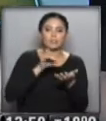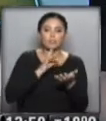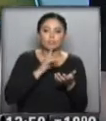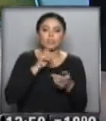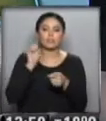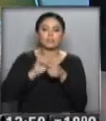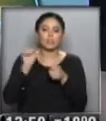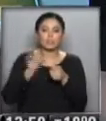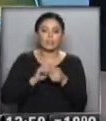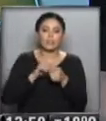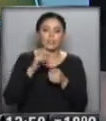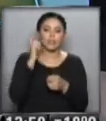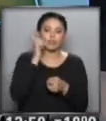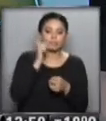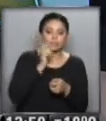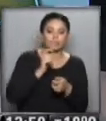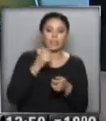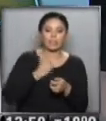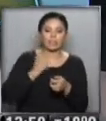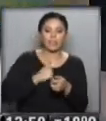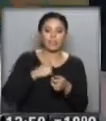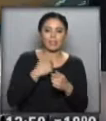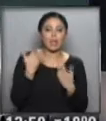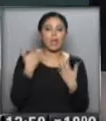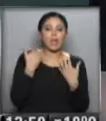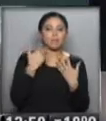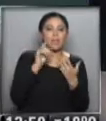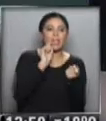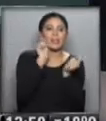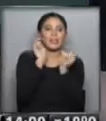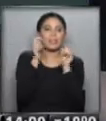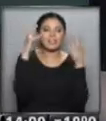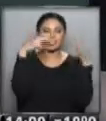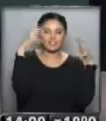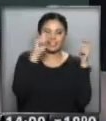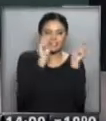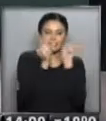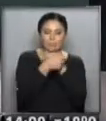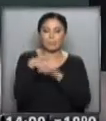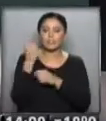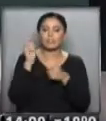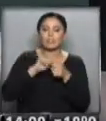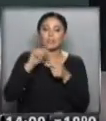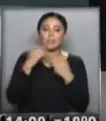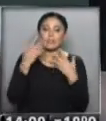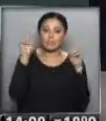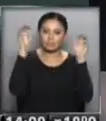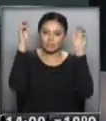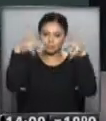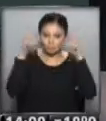Tucumán, Santiago del Estero y La Rioja, alta la probabilidad de tiempo inestable. En Santiago del Estero hasta alguna